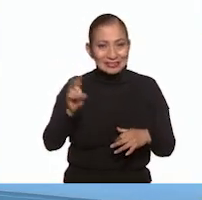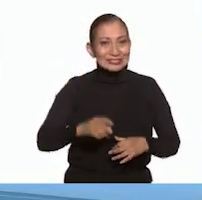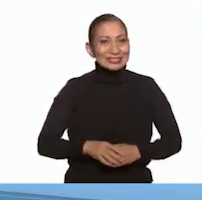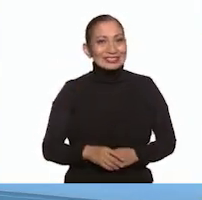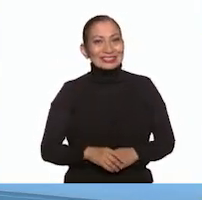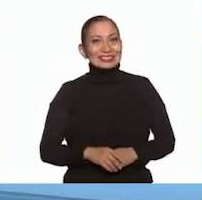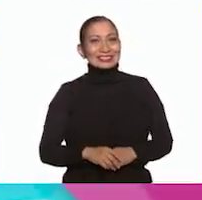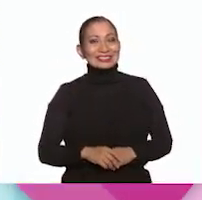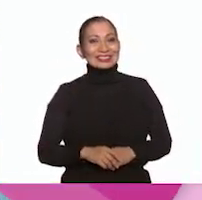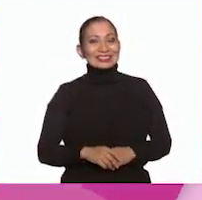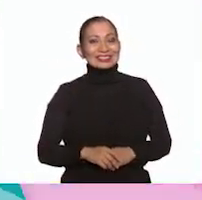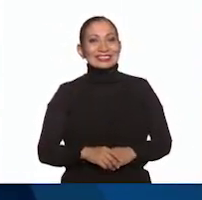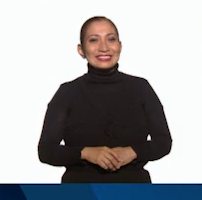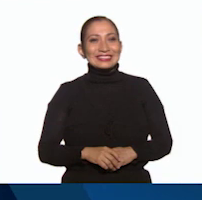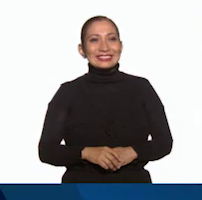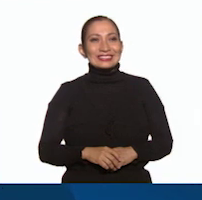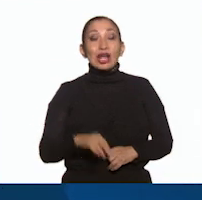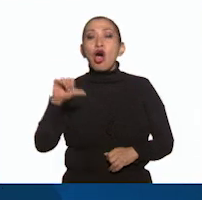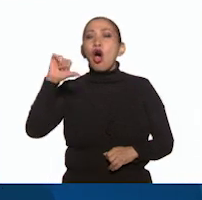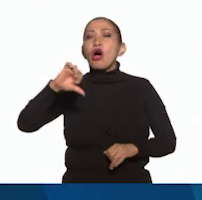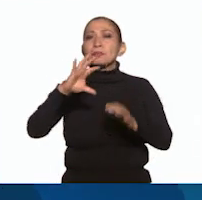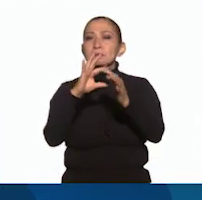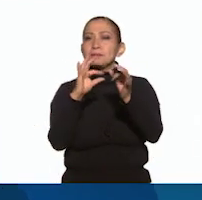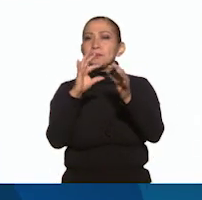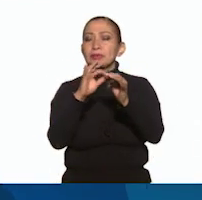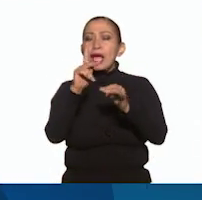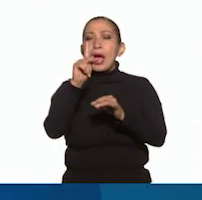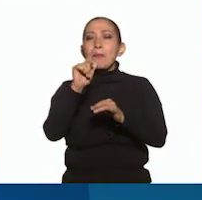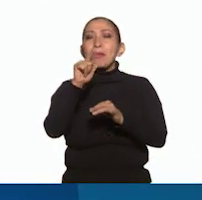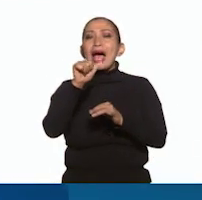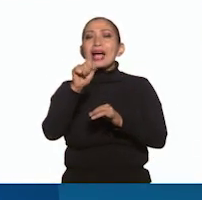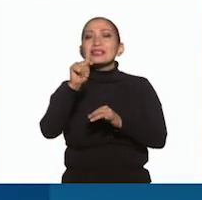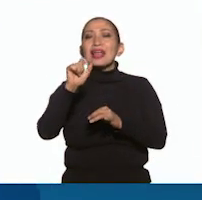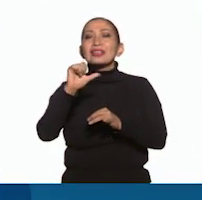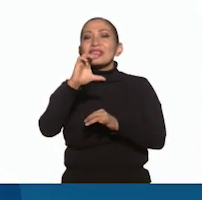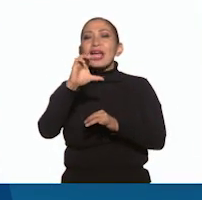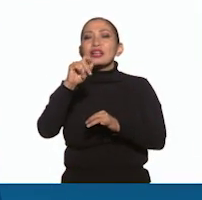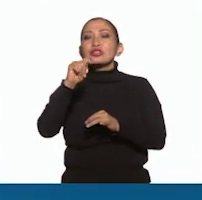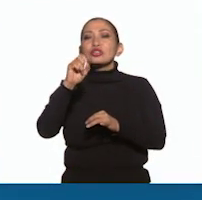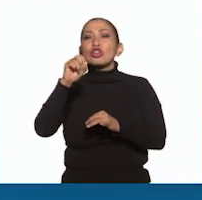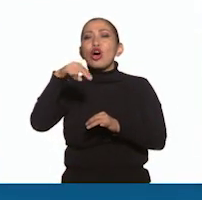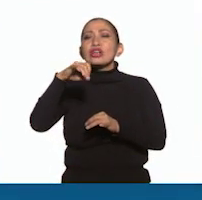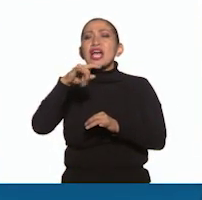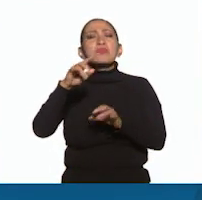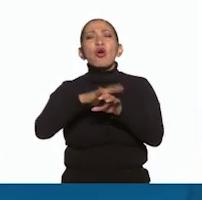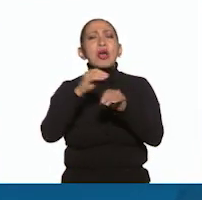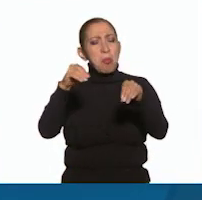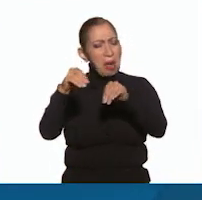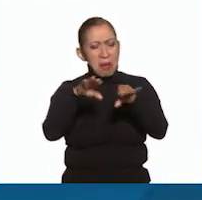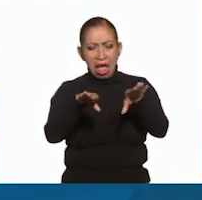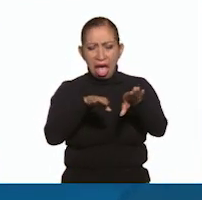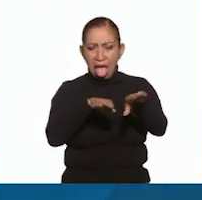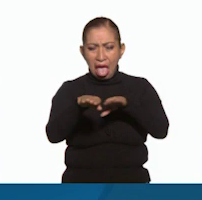el video. El día de hoy platicaremos sobre las placas tectónicas. ¿Por qué se mueven las placas